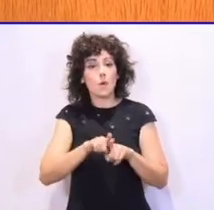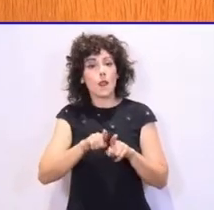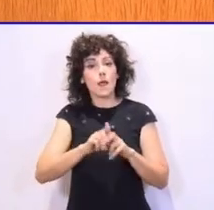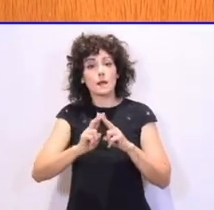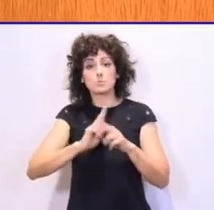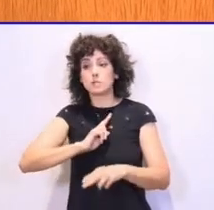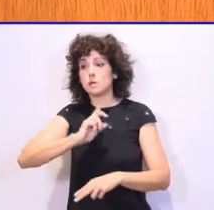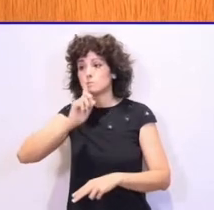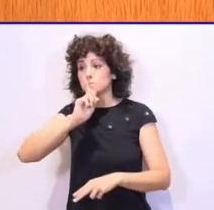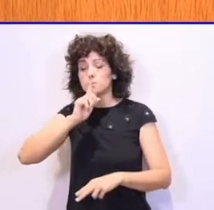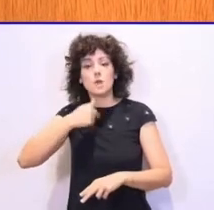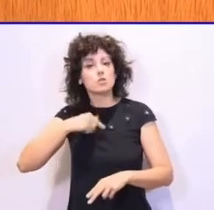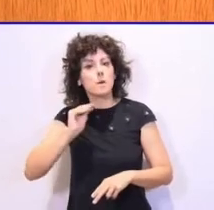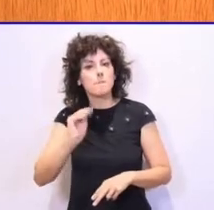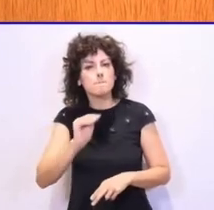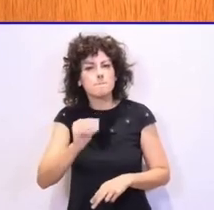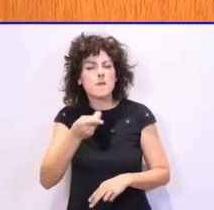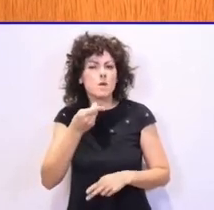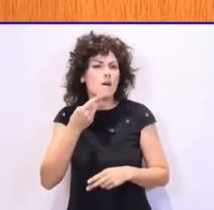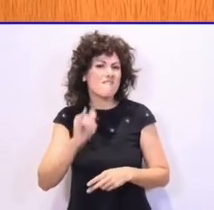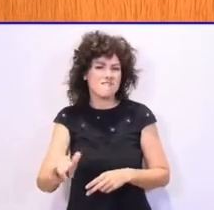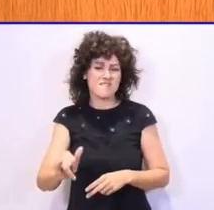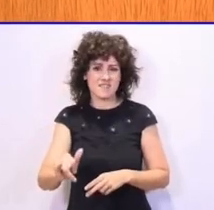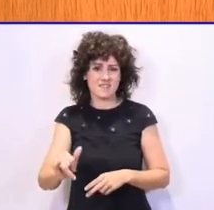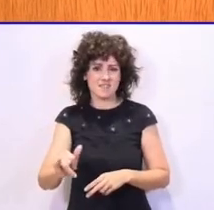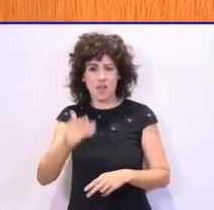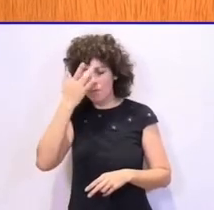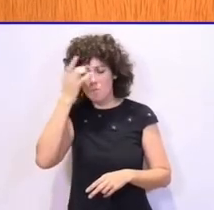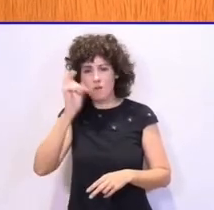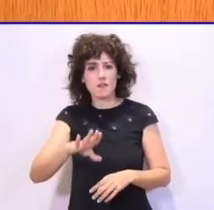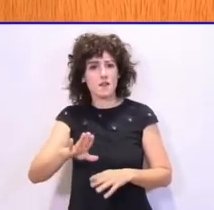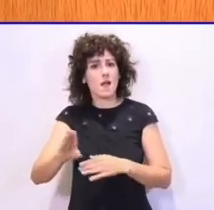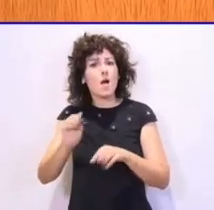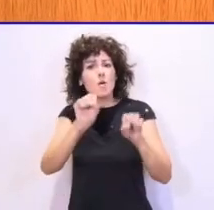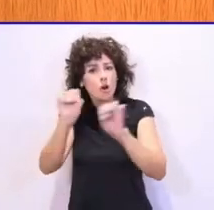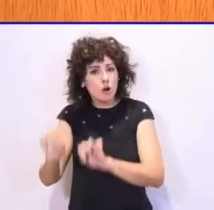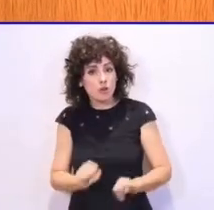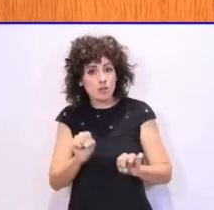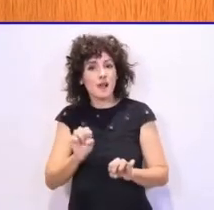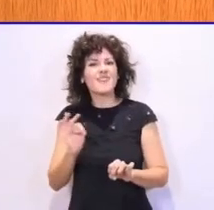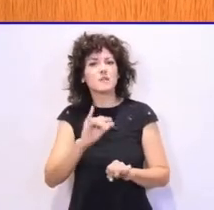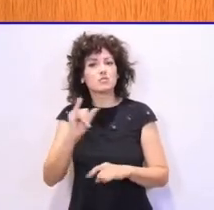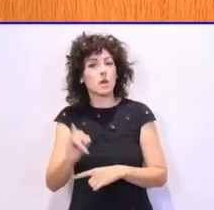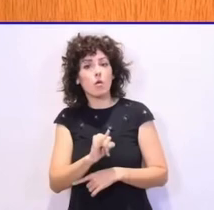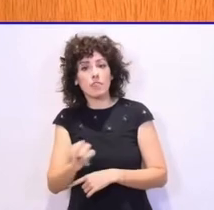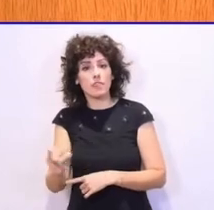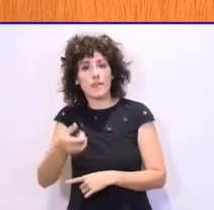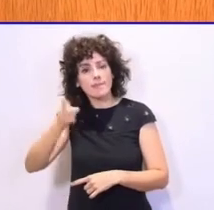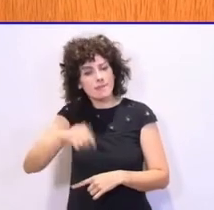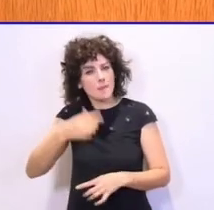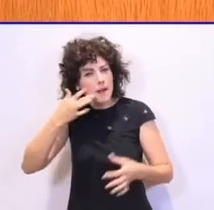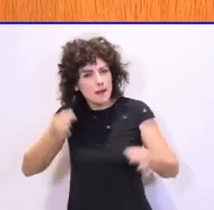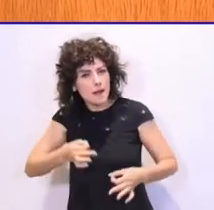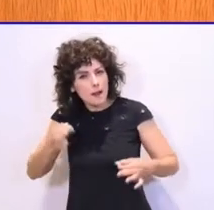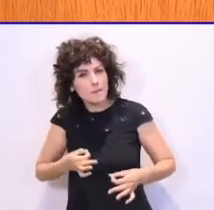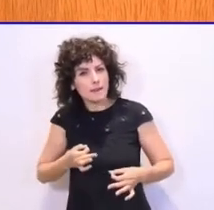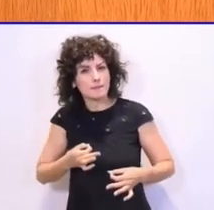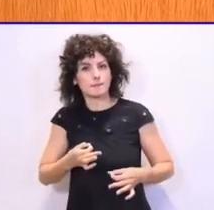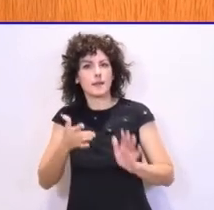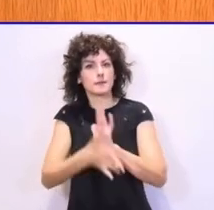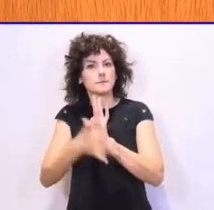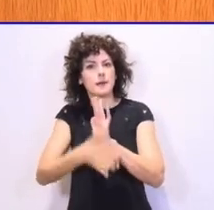capellán le pido de una vez por todas que no solo nos proteja frente al tauste jundiz que se ponga realmente a definir